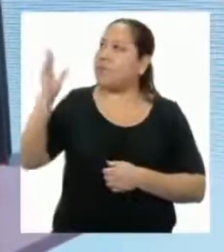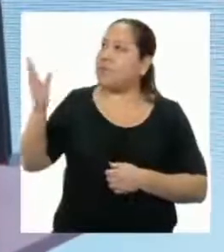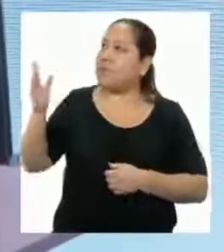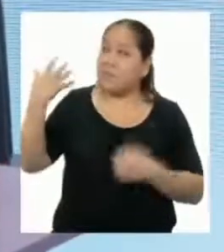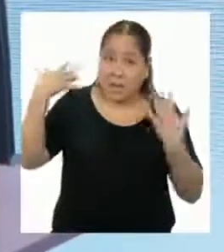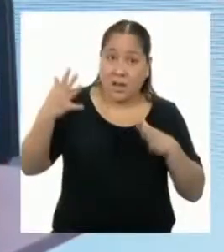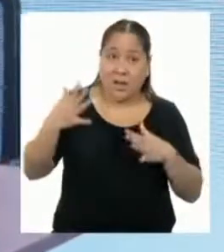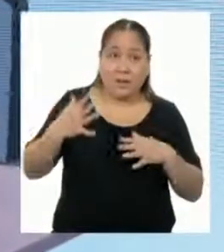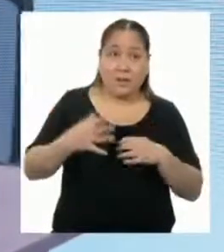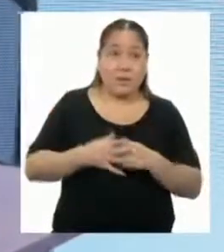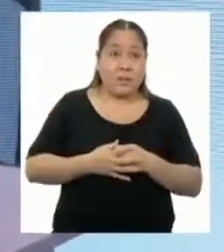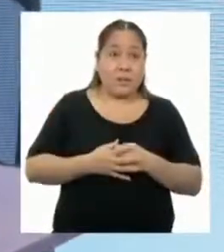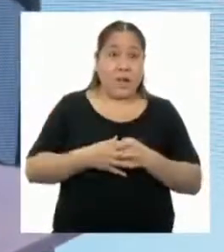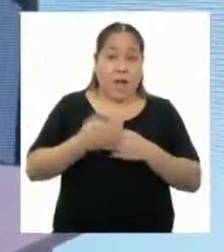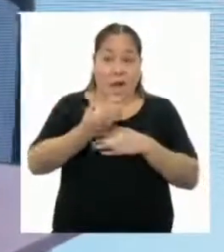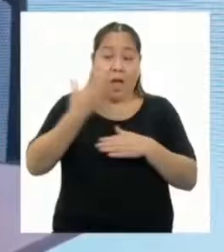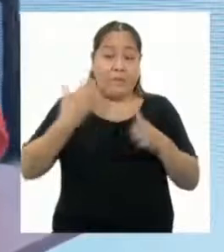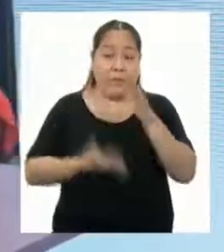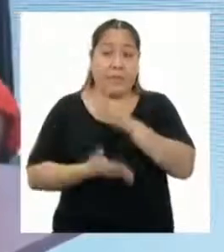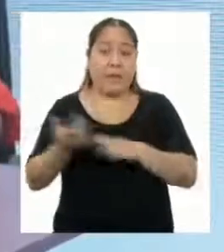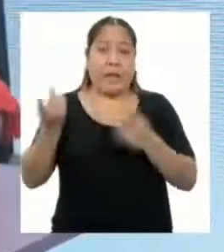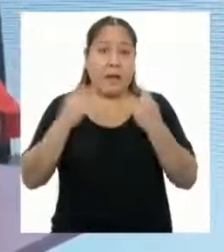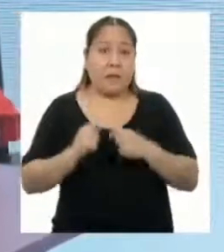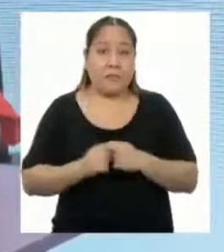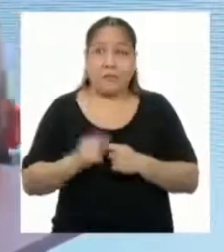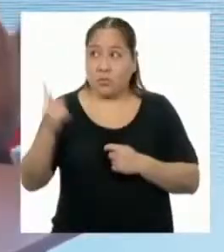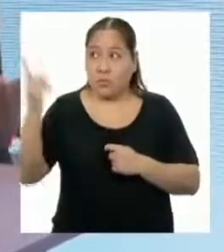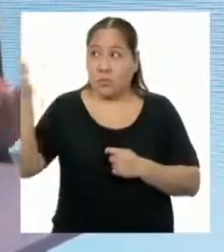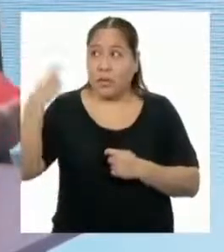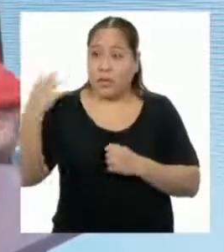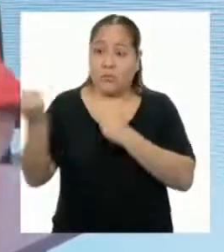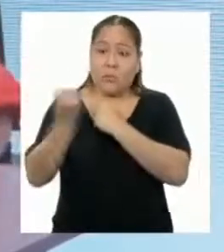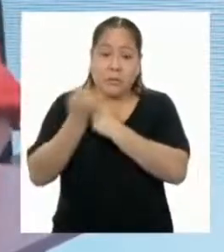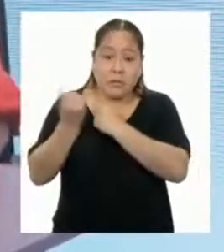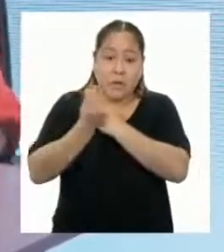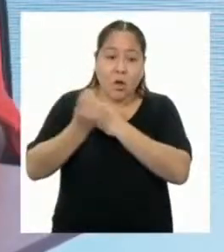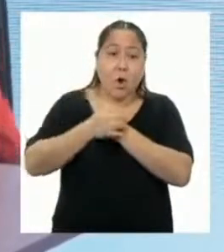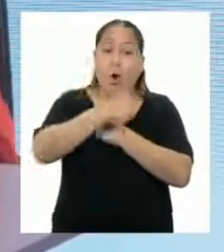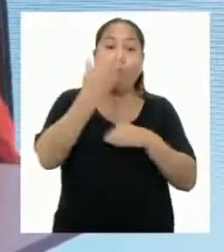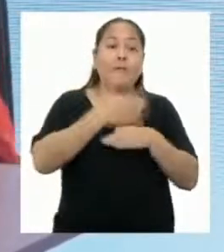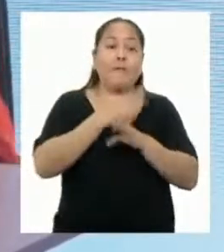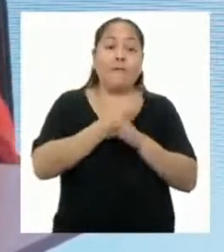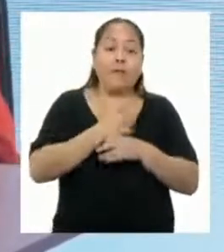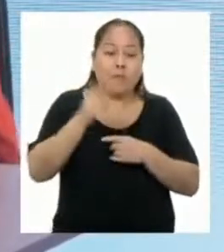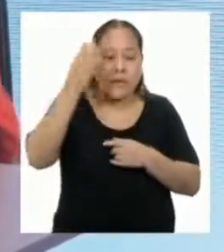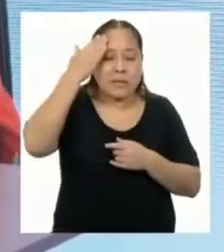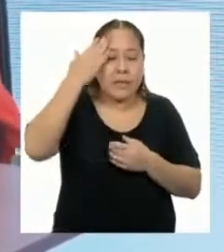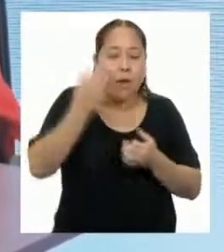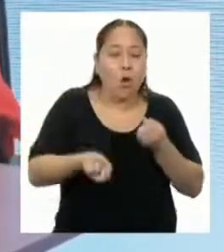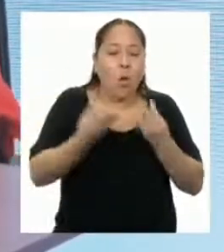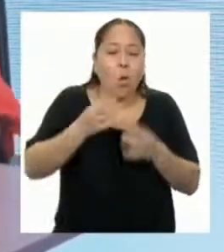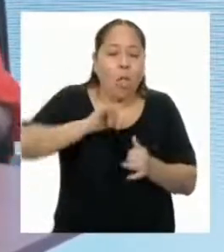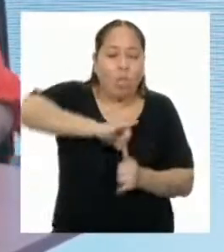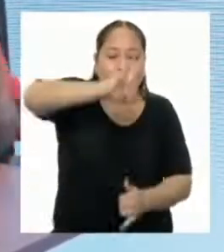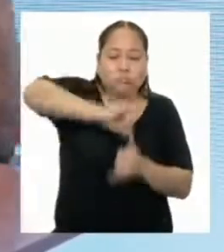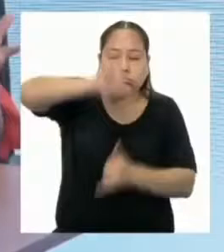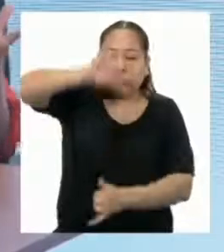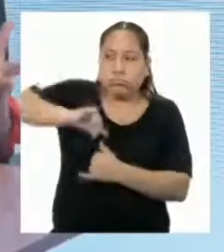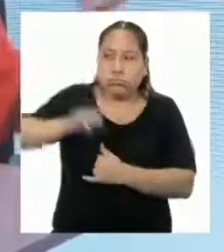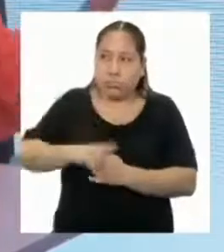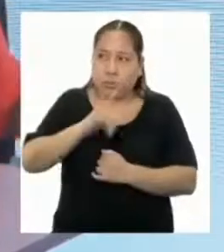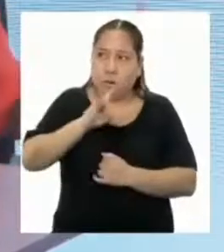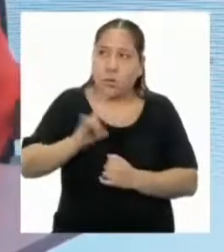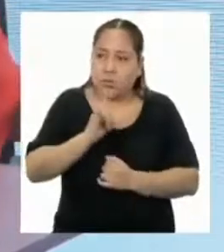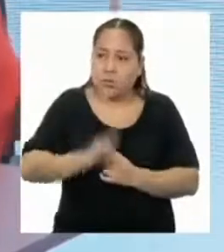Profesora, ¿ya? Antes de ir al corte comercial me dijiste que me ibas a enseñar otras maneras de calcular cuántos listones de madera tendría que utilizar para